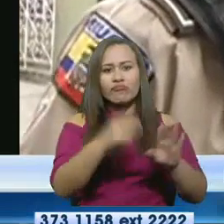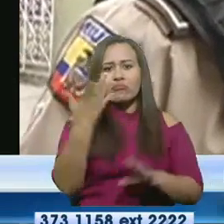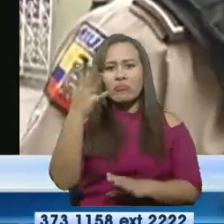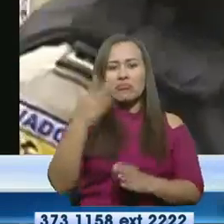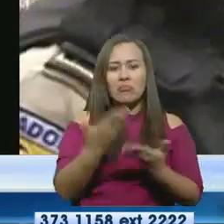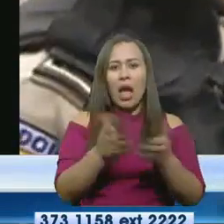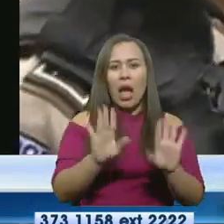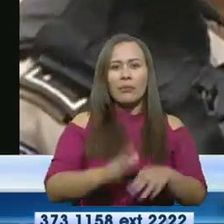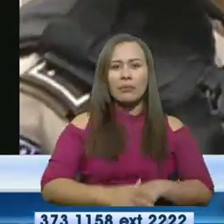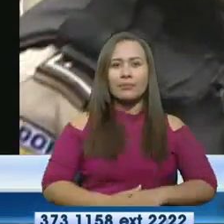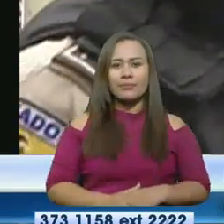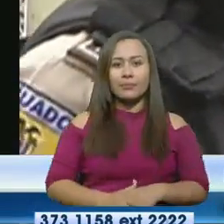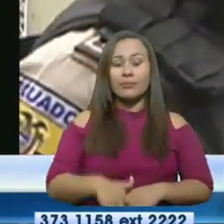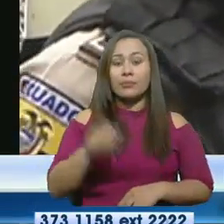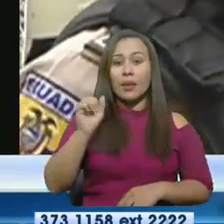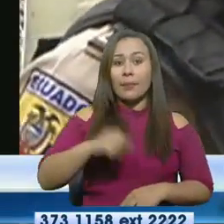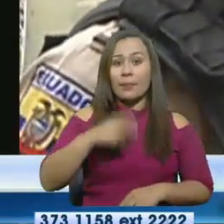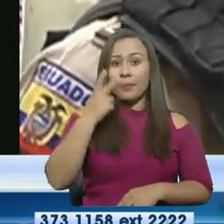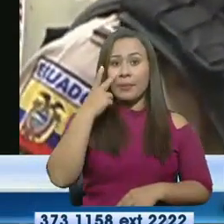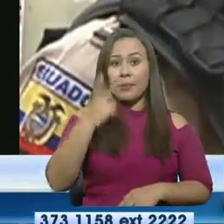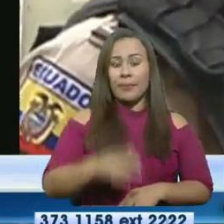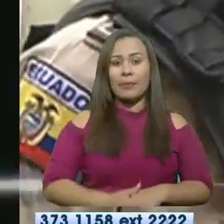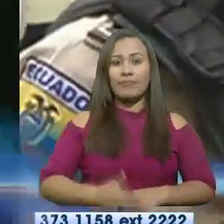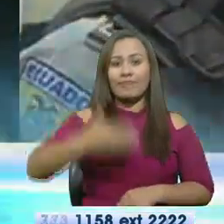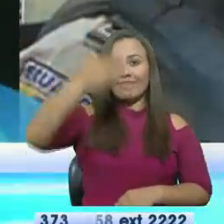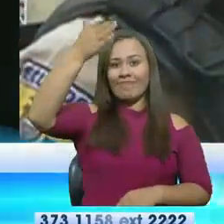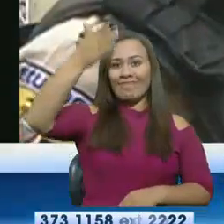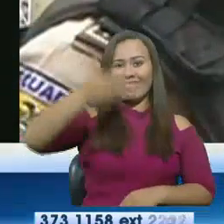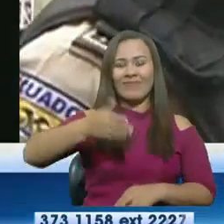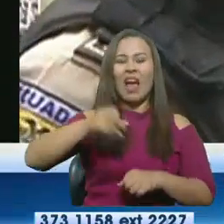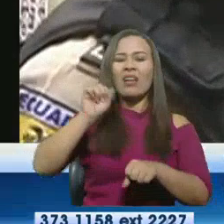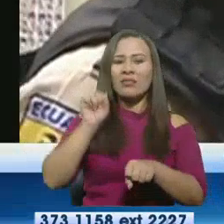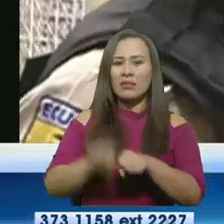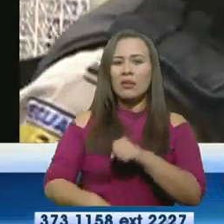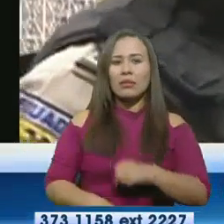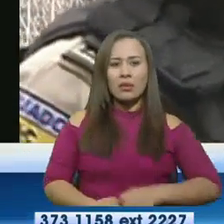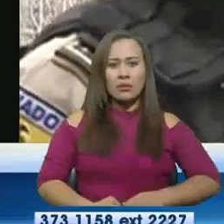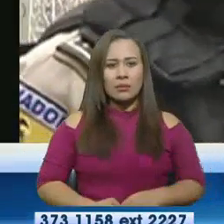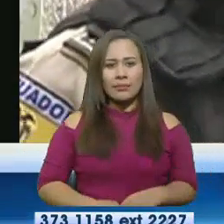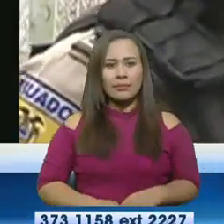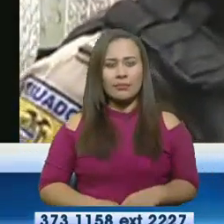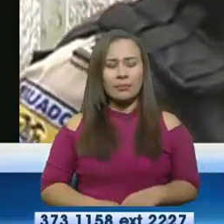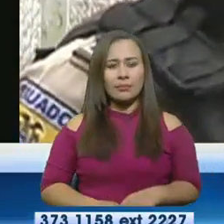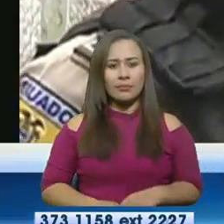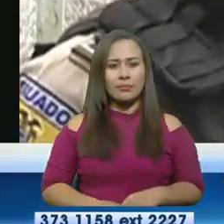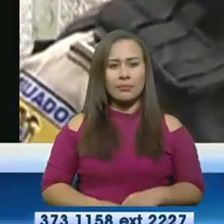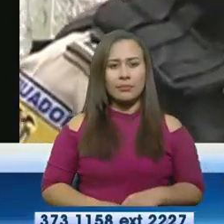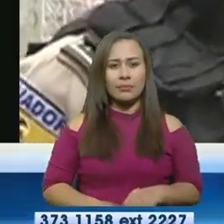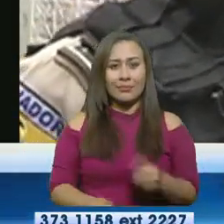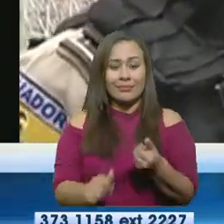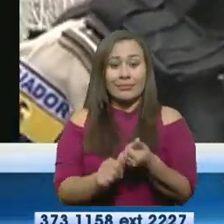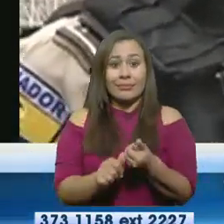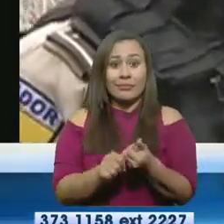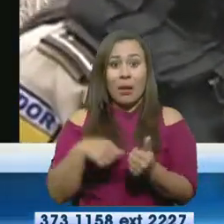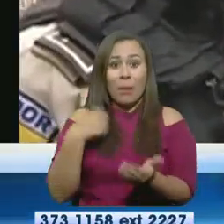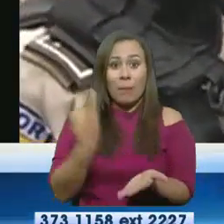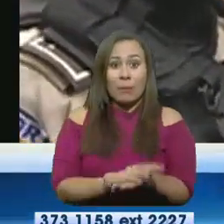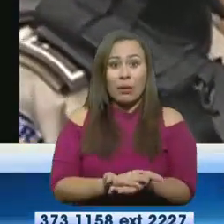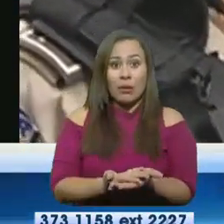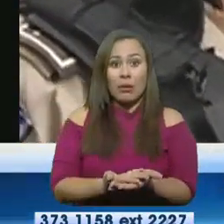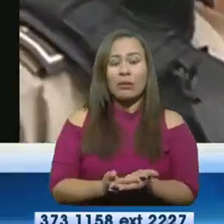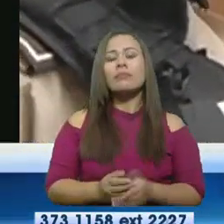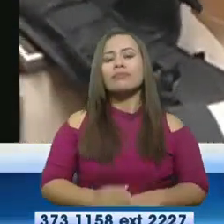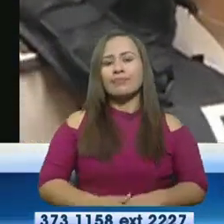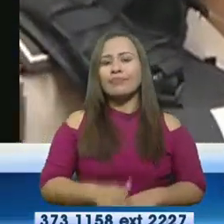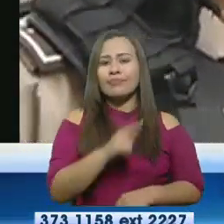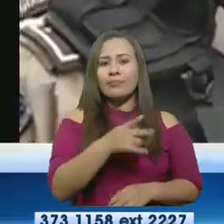en la casa. Como ustedes pueden ver, la pared es la más afectada. Está a punto de caerse la pared, entonces la